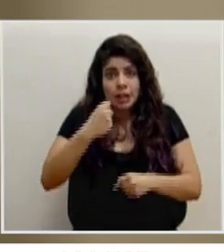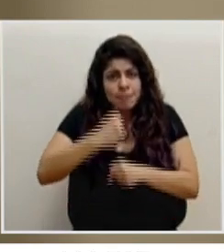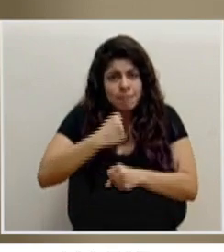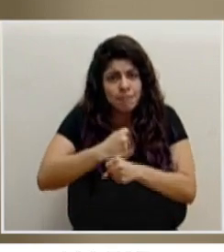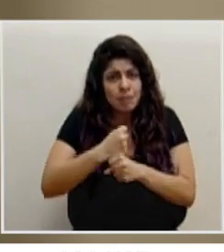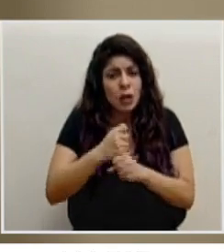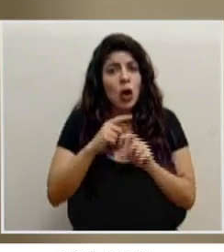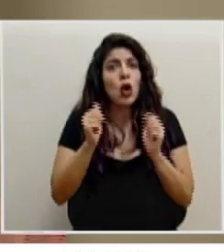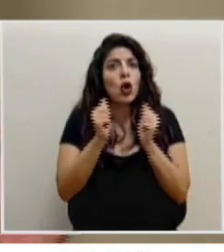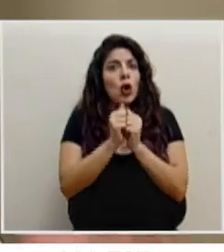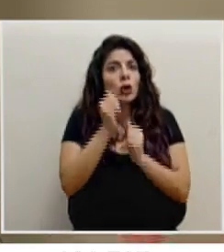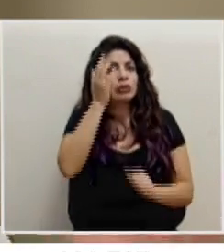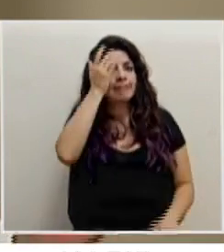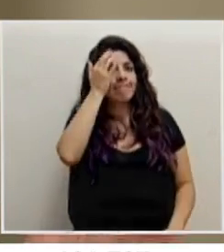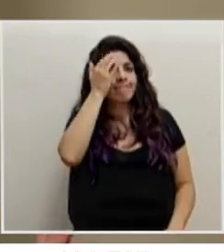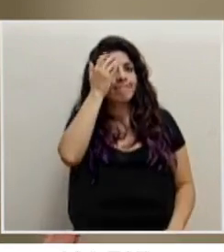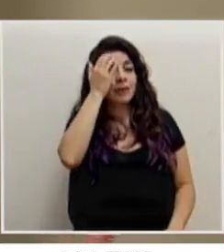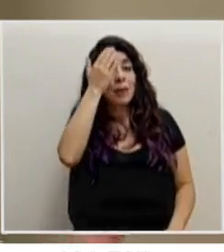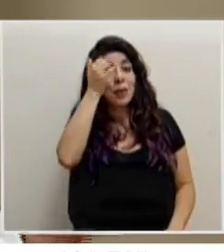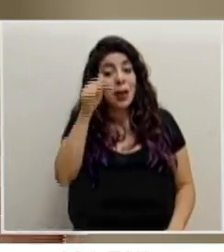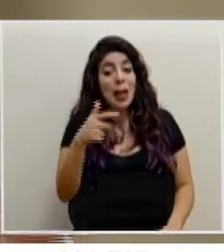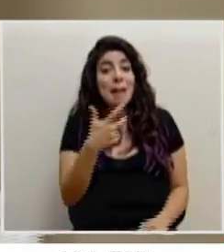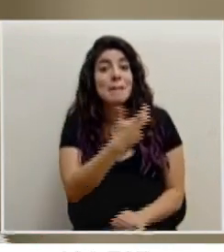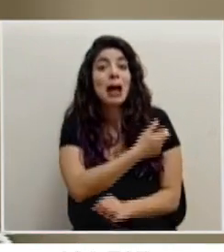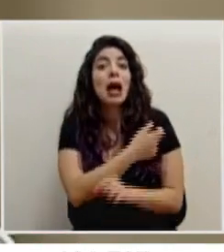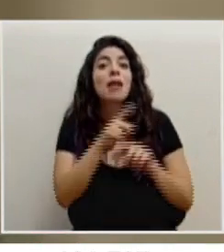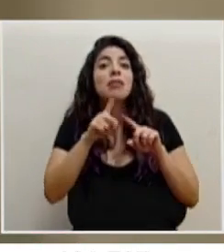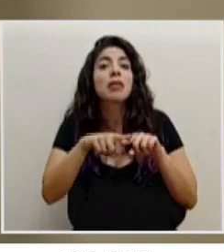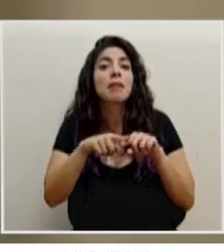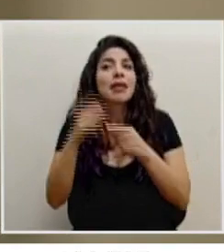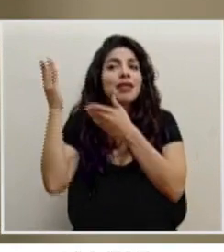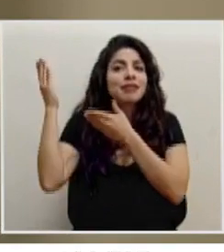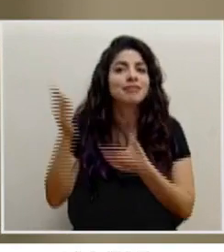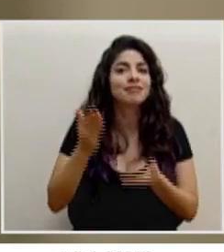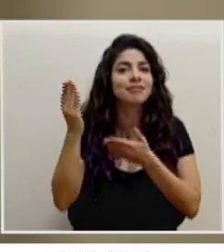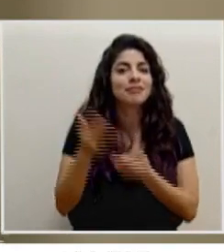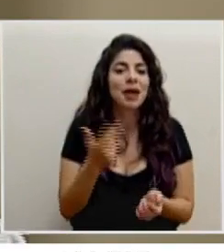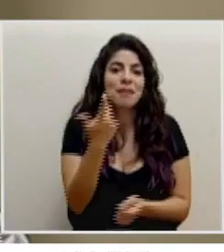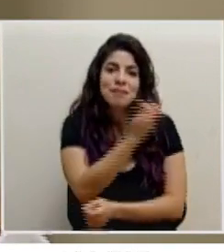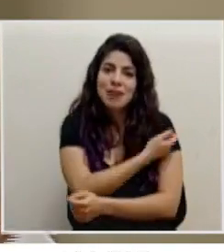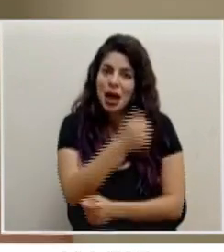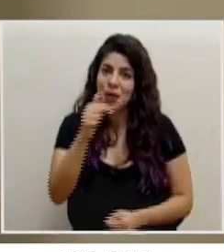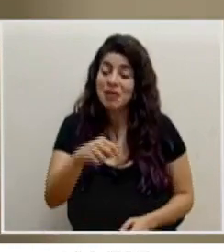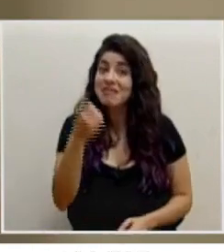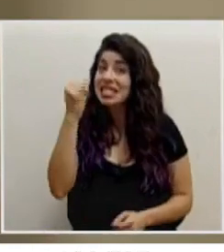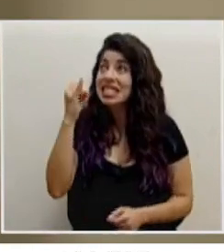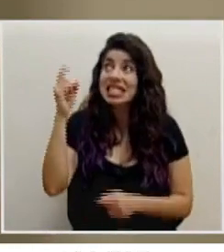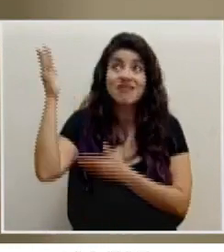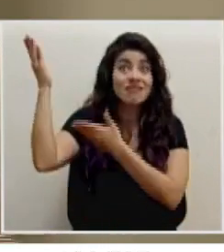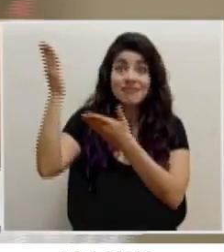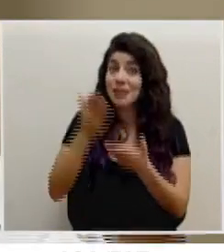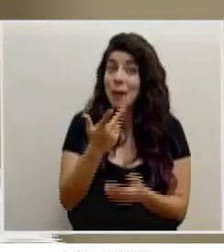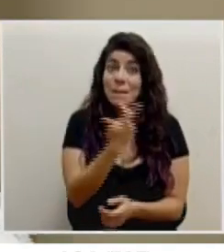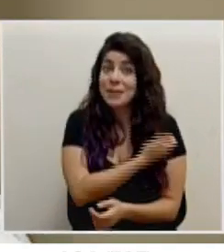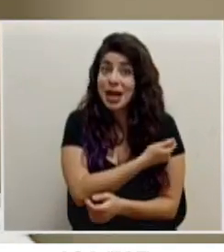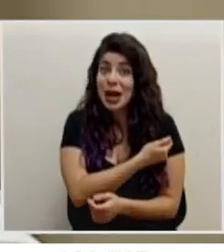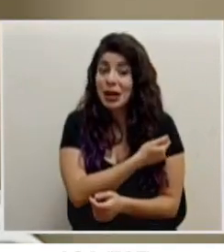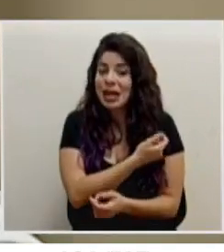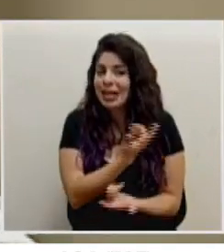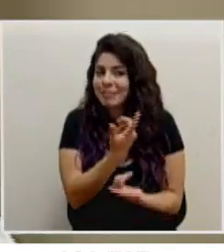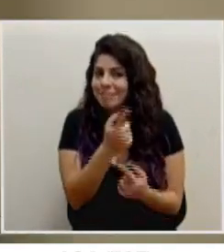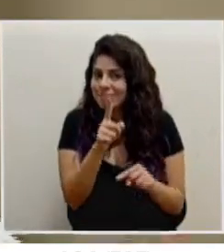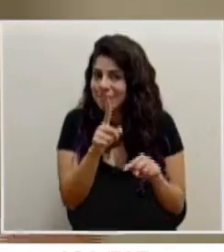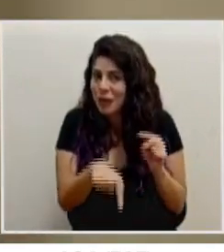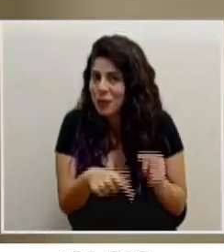alta incertidumbre, pues está sujeta al ingreso de vacunas al país. Si no ingresan vacunas, no podemos